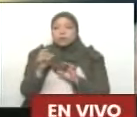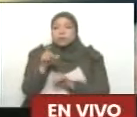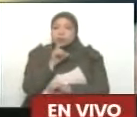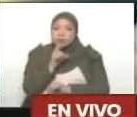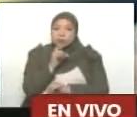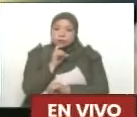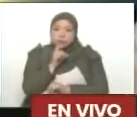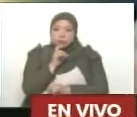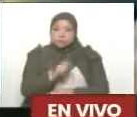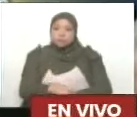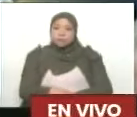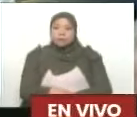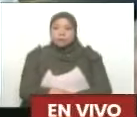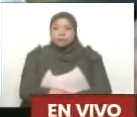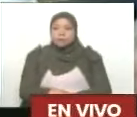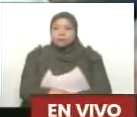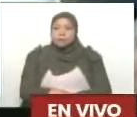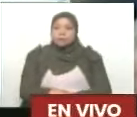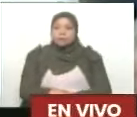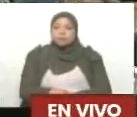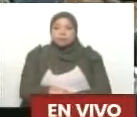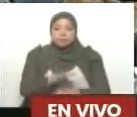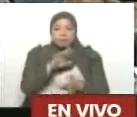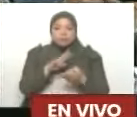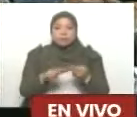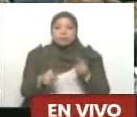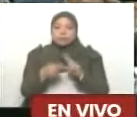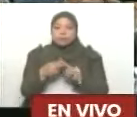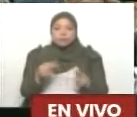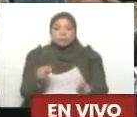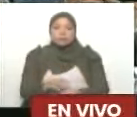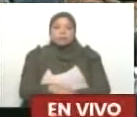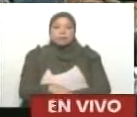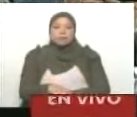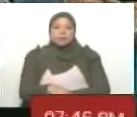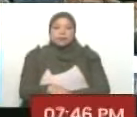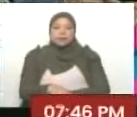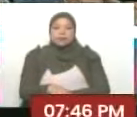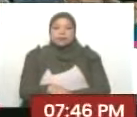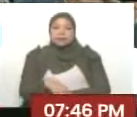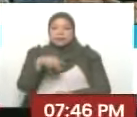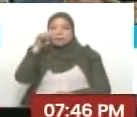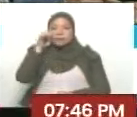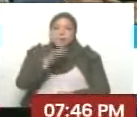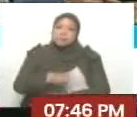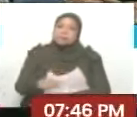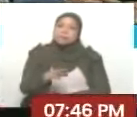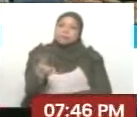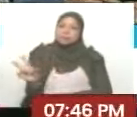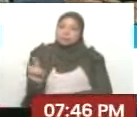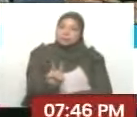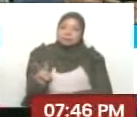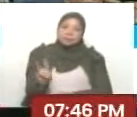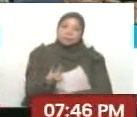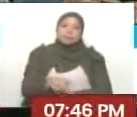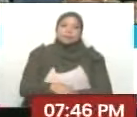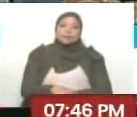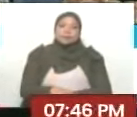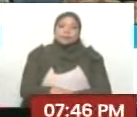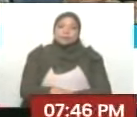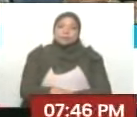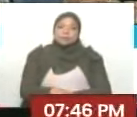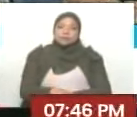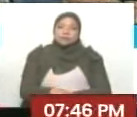que atentan contra la estabilidad de la patria, que atentan contra el pueblo de Venezuela y que en este